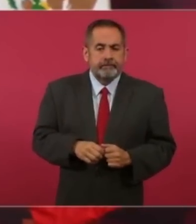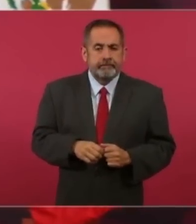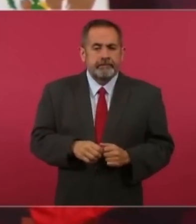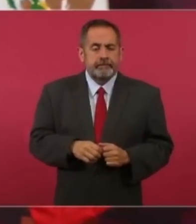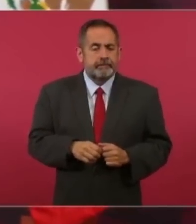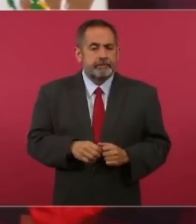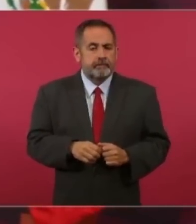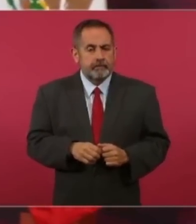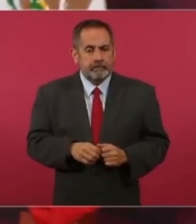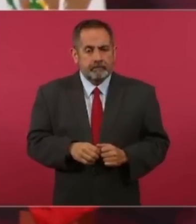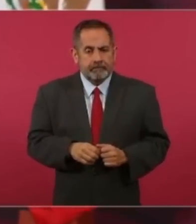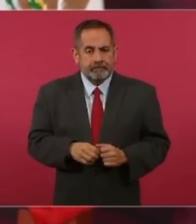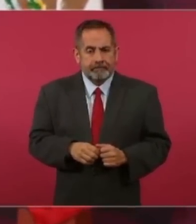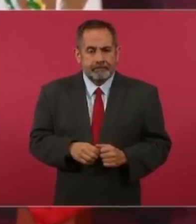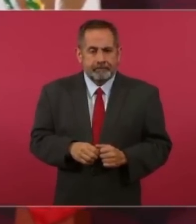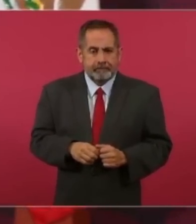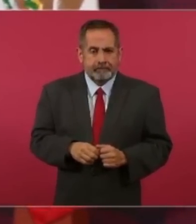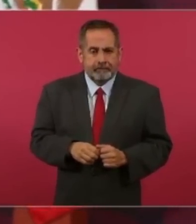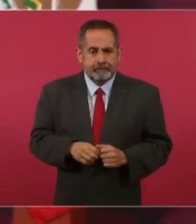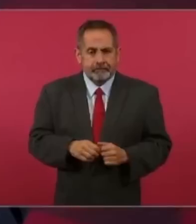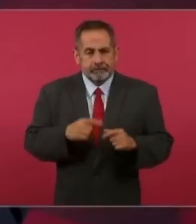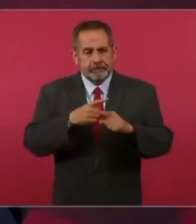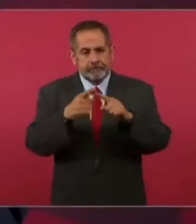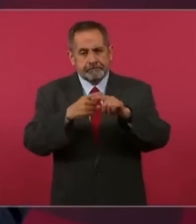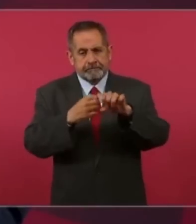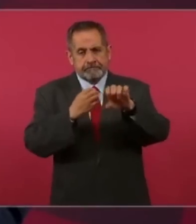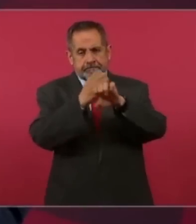política en los estados